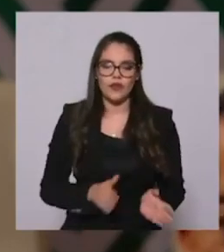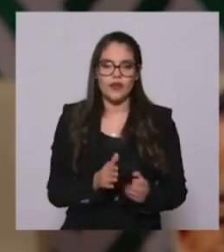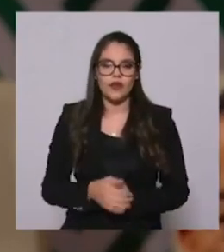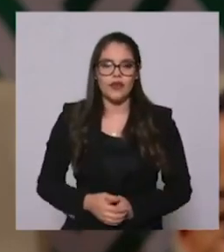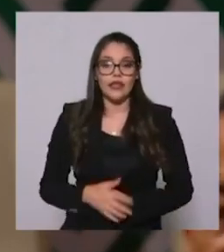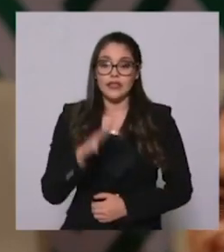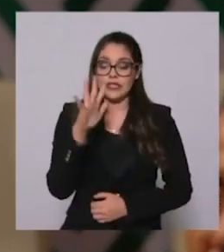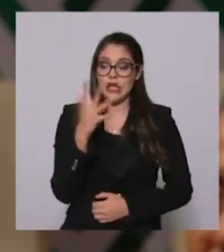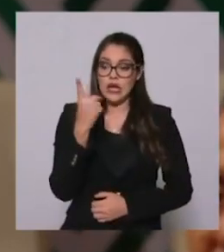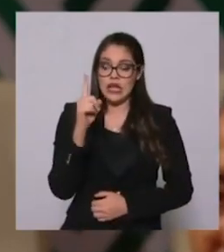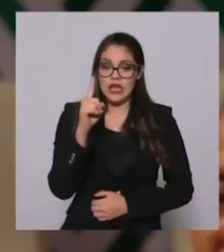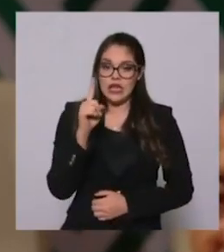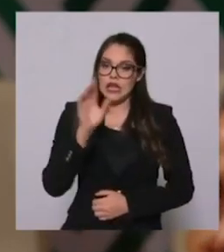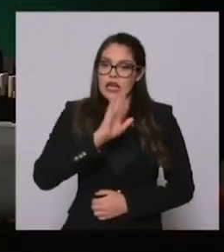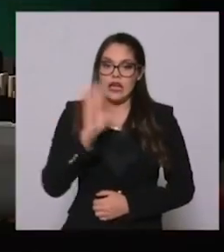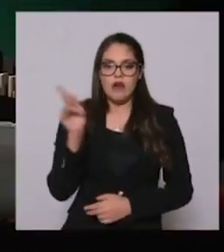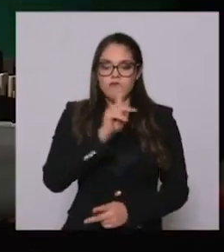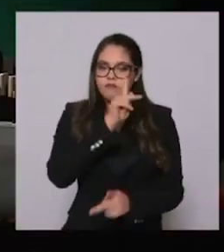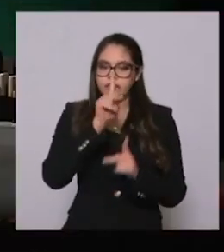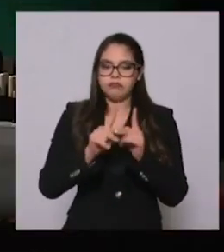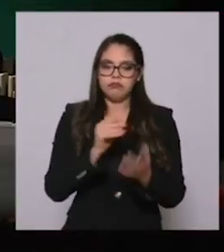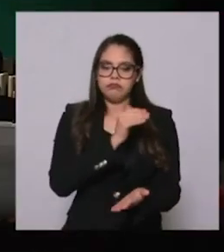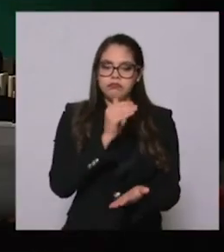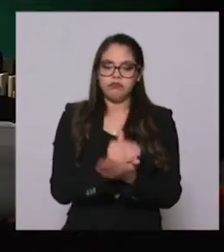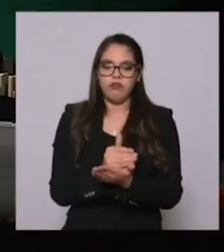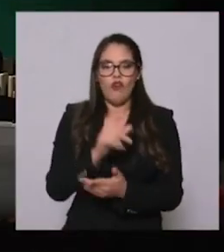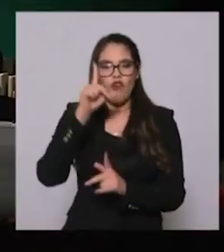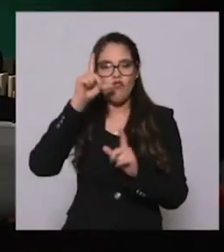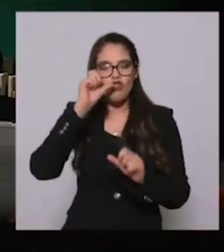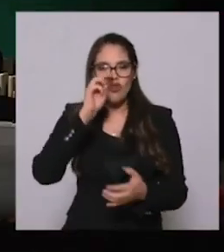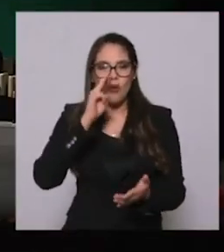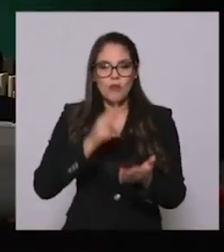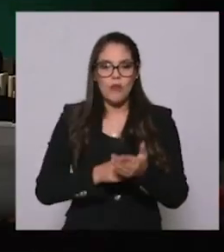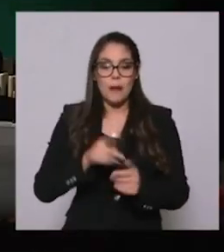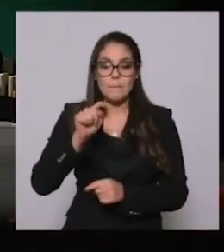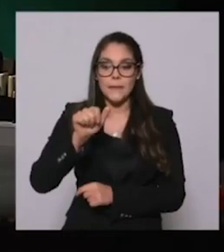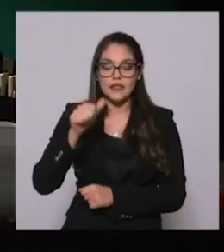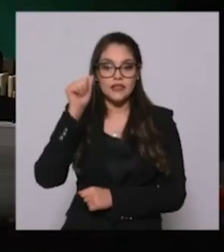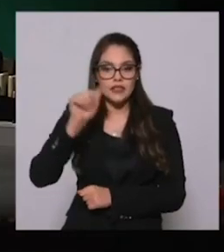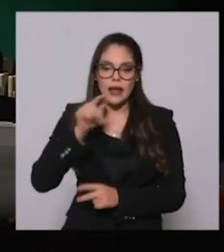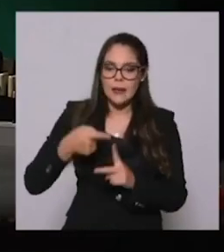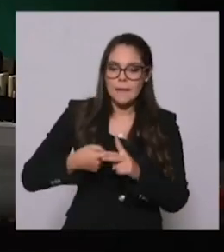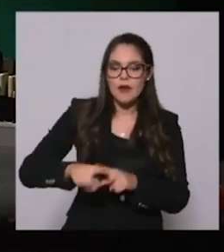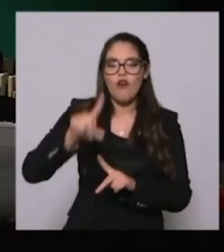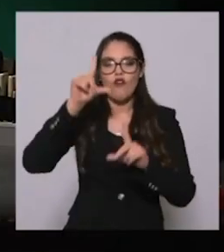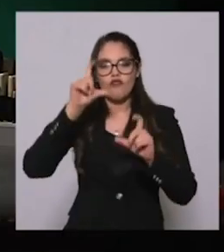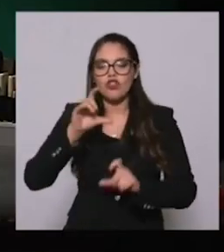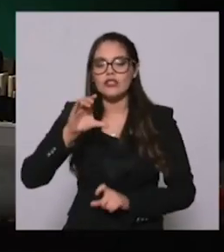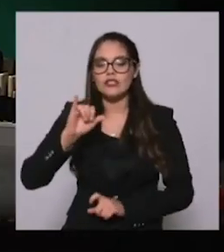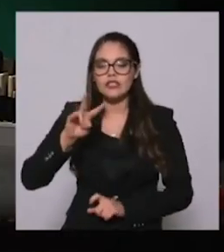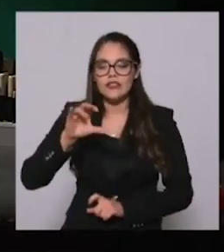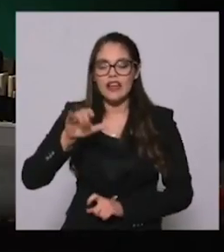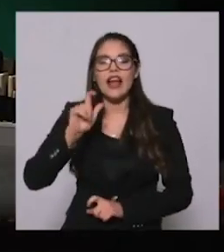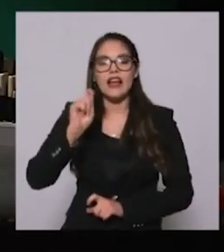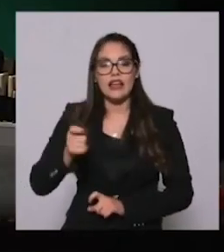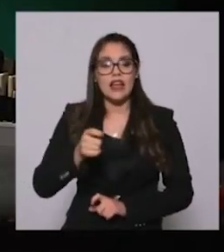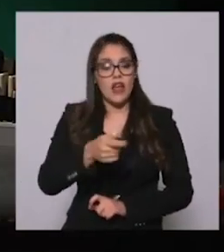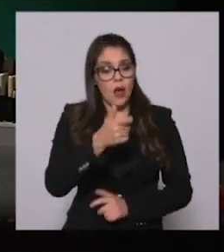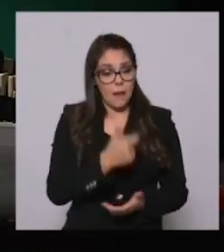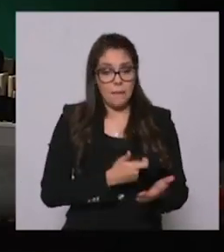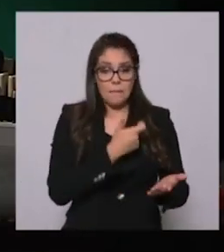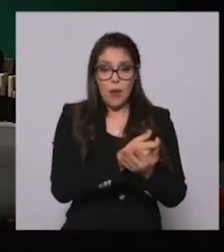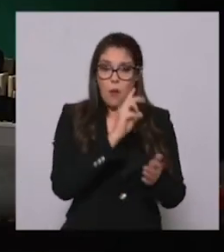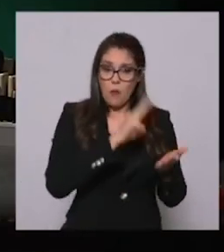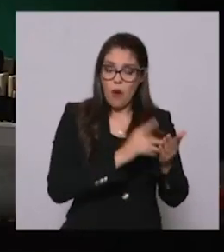se suspendió el cobro de fotomultas y el 22 de abril inició el sistema fotocívicas, que sustituye las multas económicas